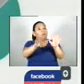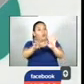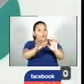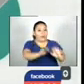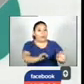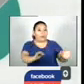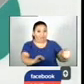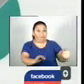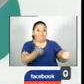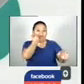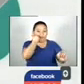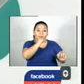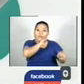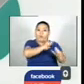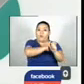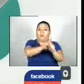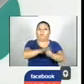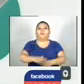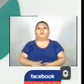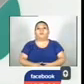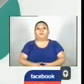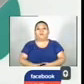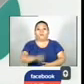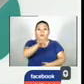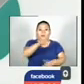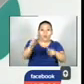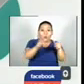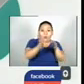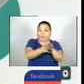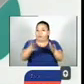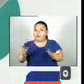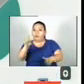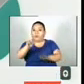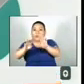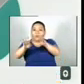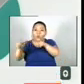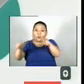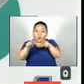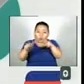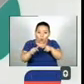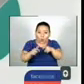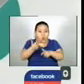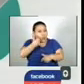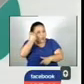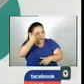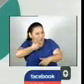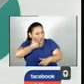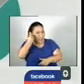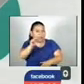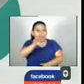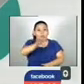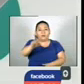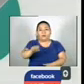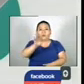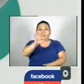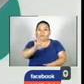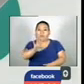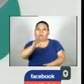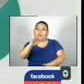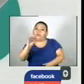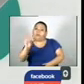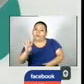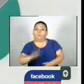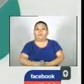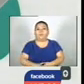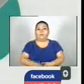niños han dado positivo por COVID-19, de 10 a 19 entre pre y adolescentes,